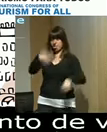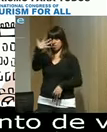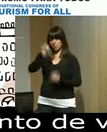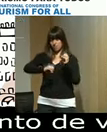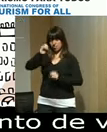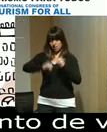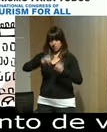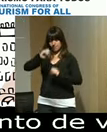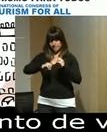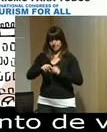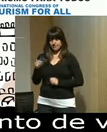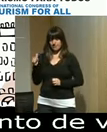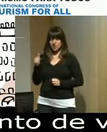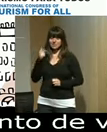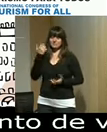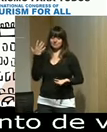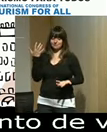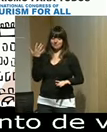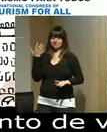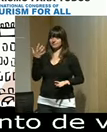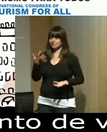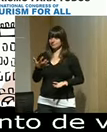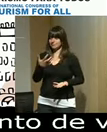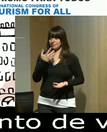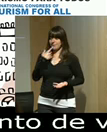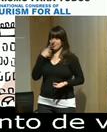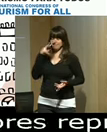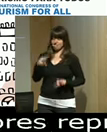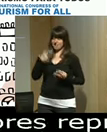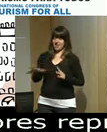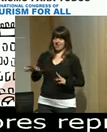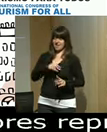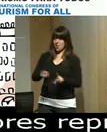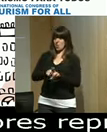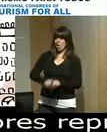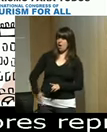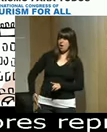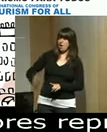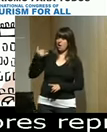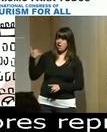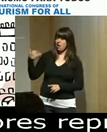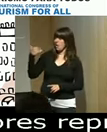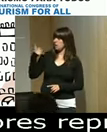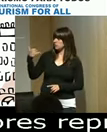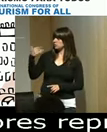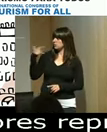ya entendemos, o se debía entender que no como antes, que el dicho de